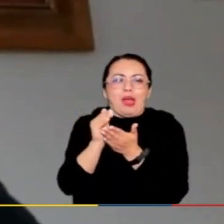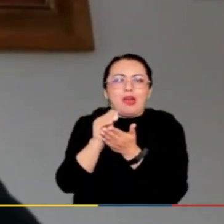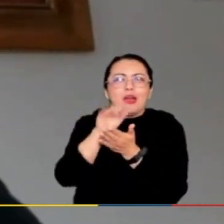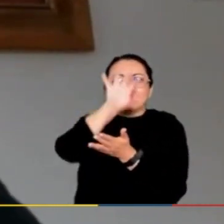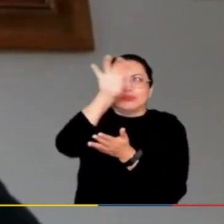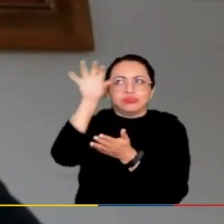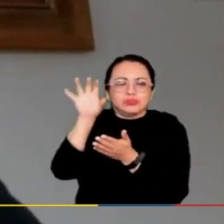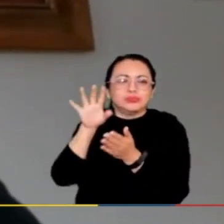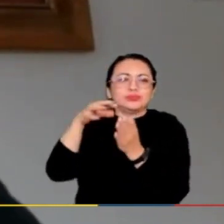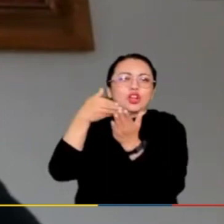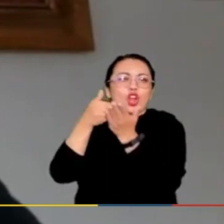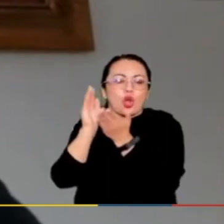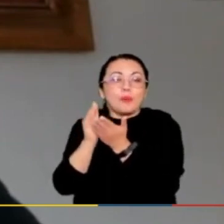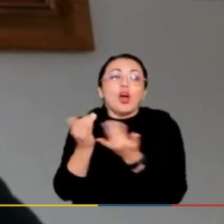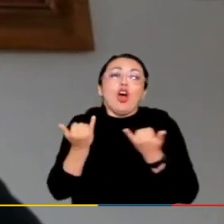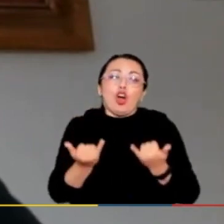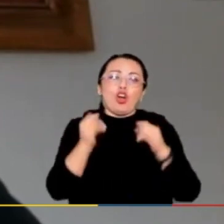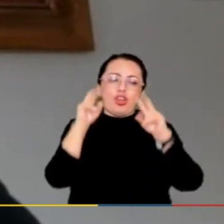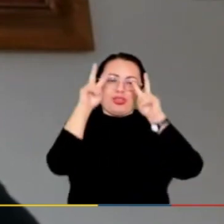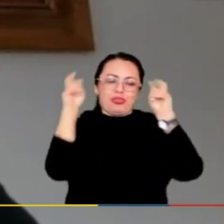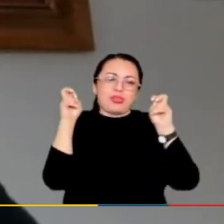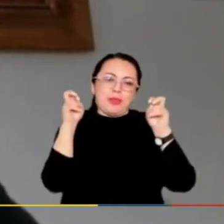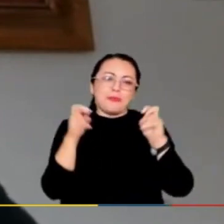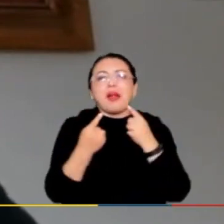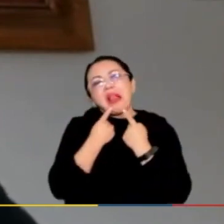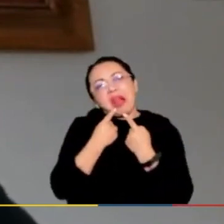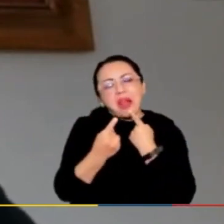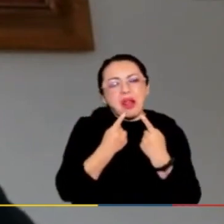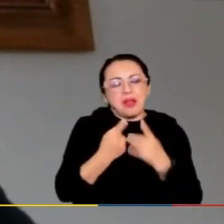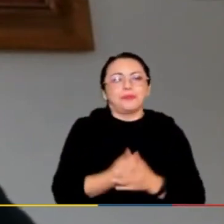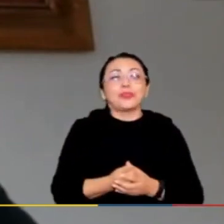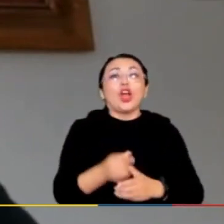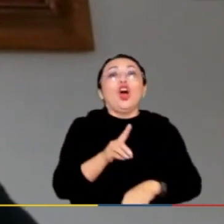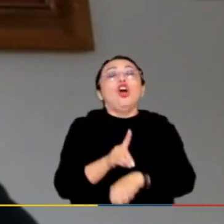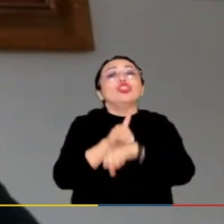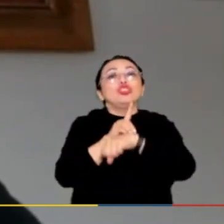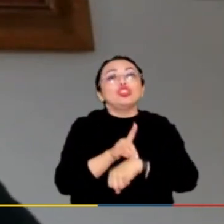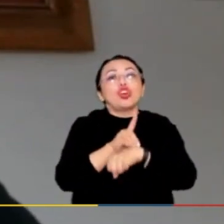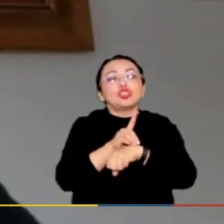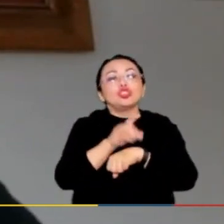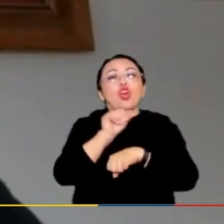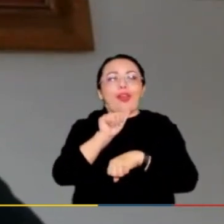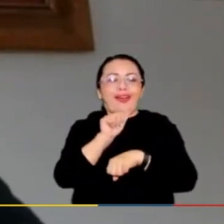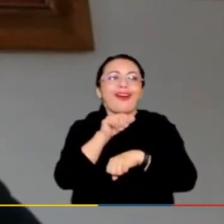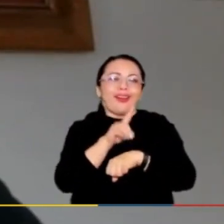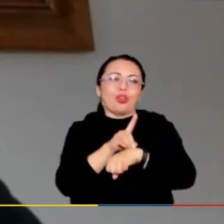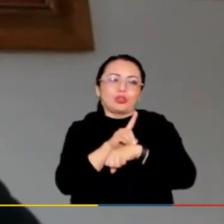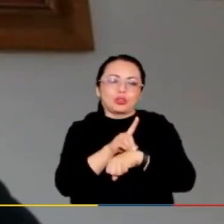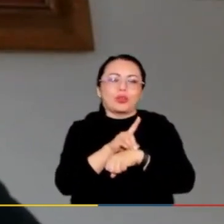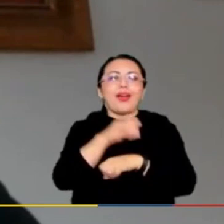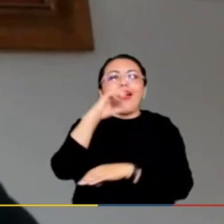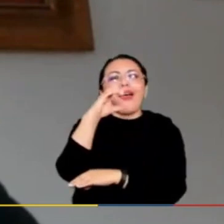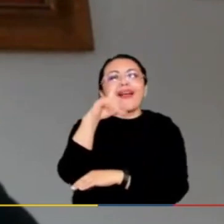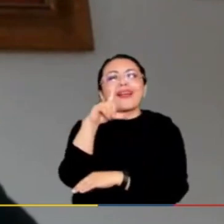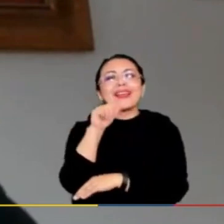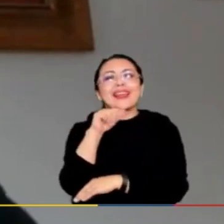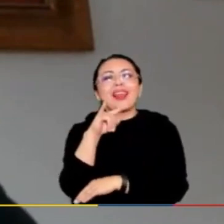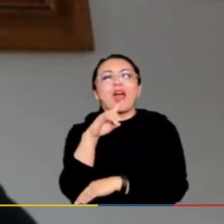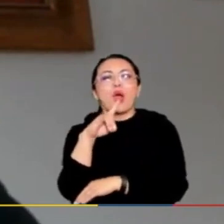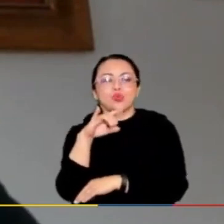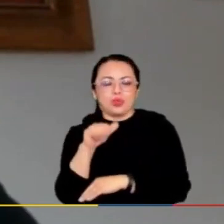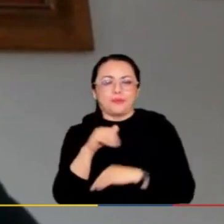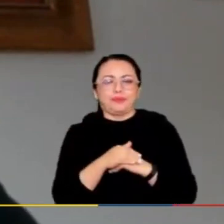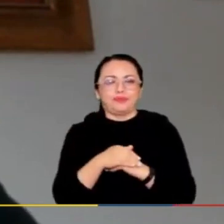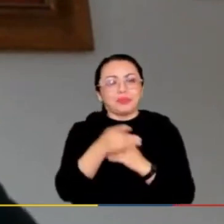el que se haya escogido para el día de hoy hacer este diálogo. Doctora Claudia Yolanda, escuchamos en